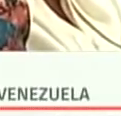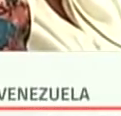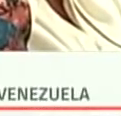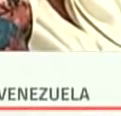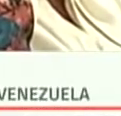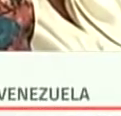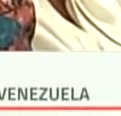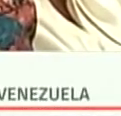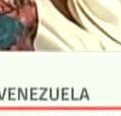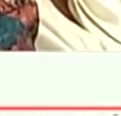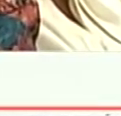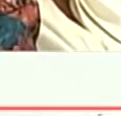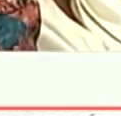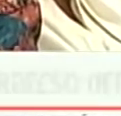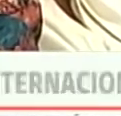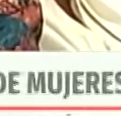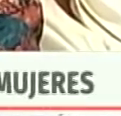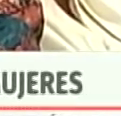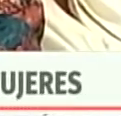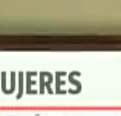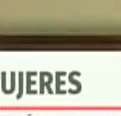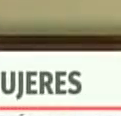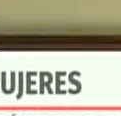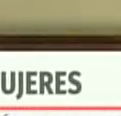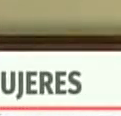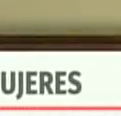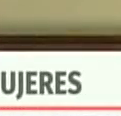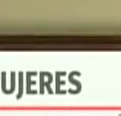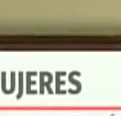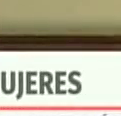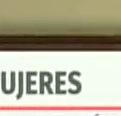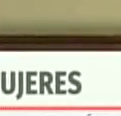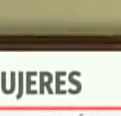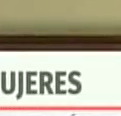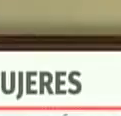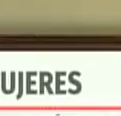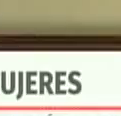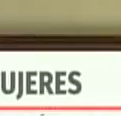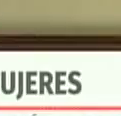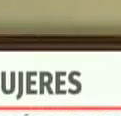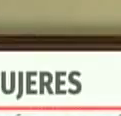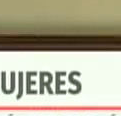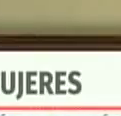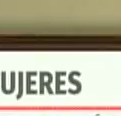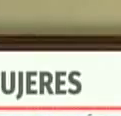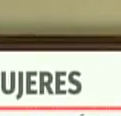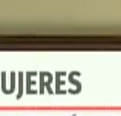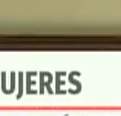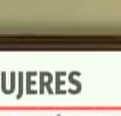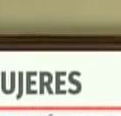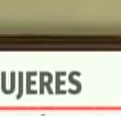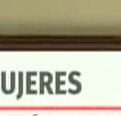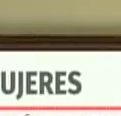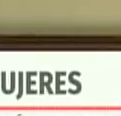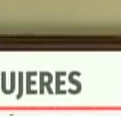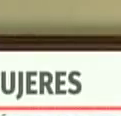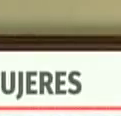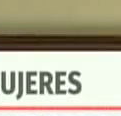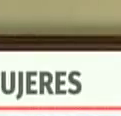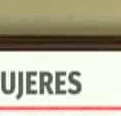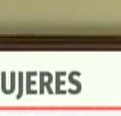Asia Villegas, ministra del Poder Popular para los derechos y la igualdad de